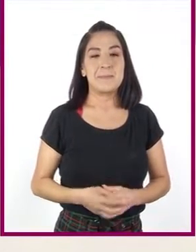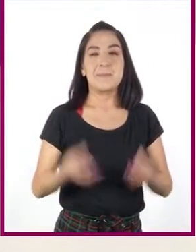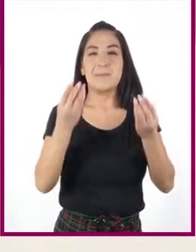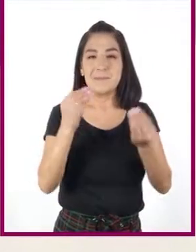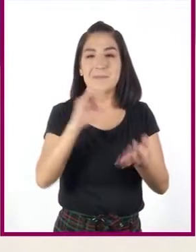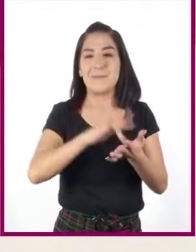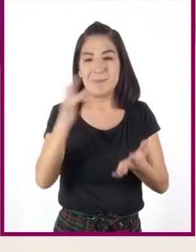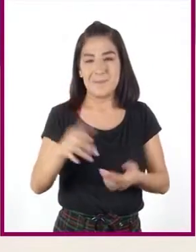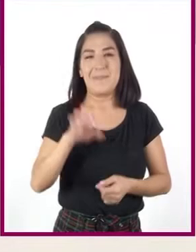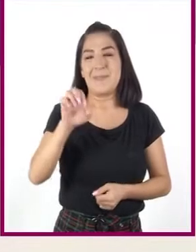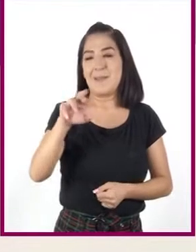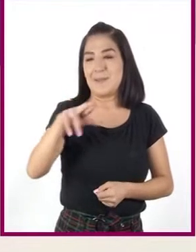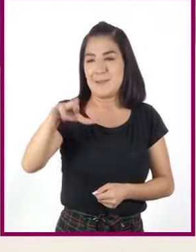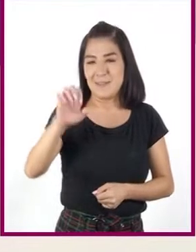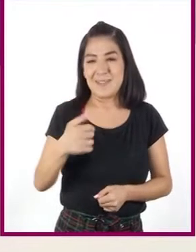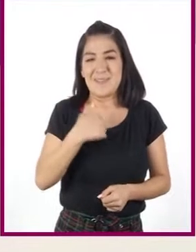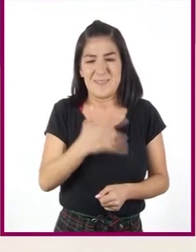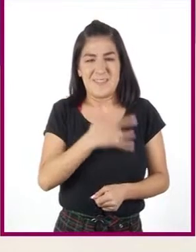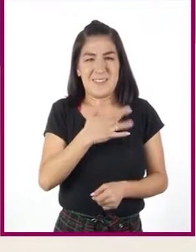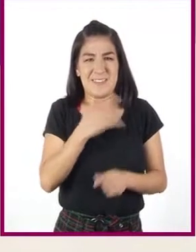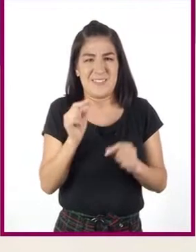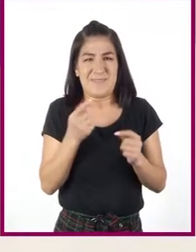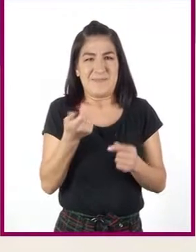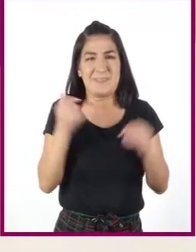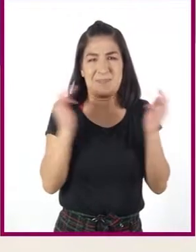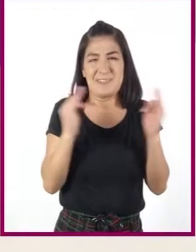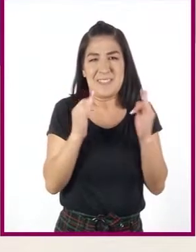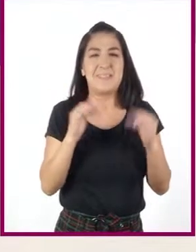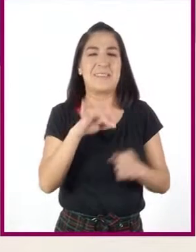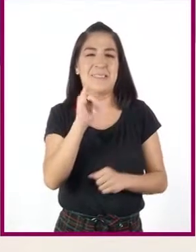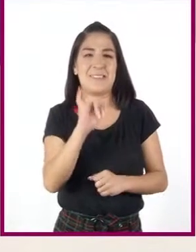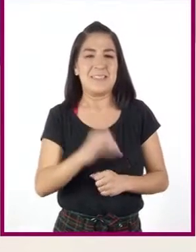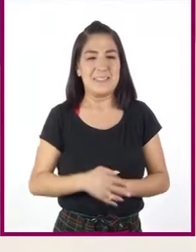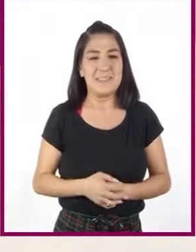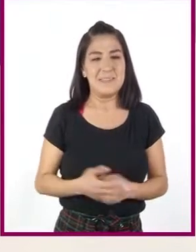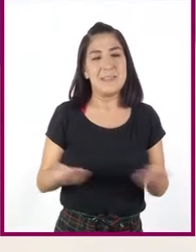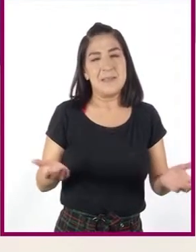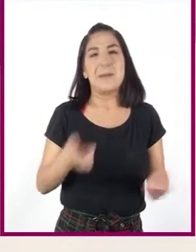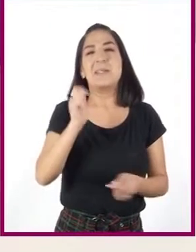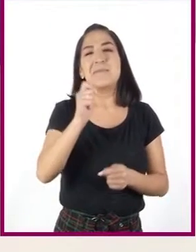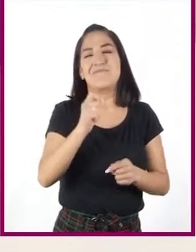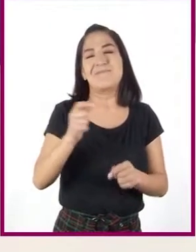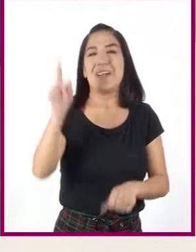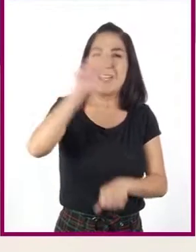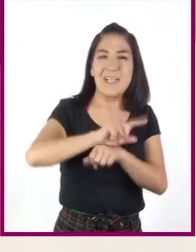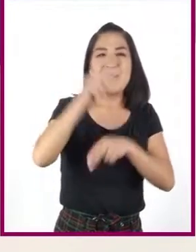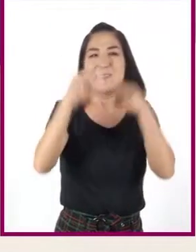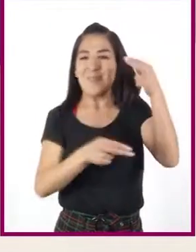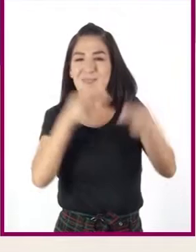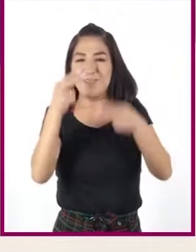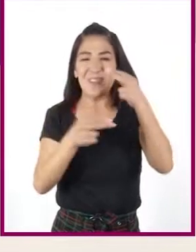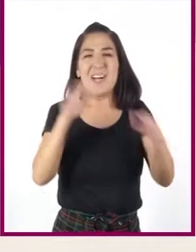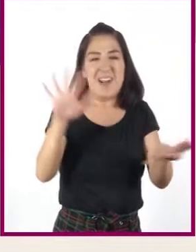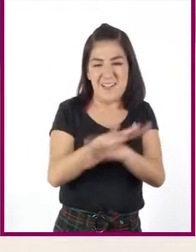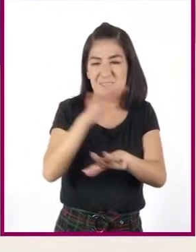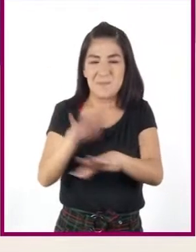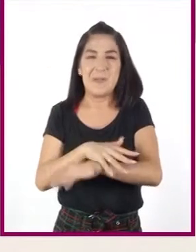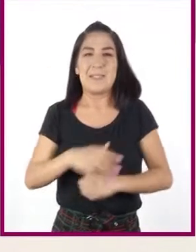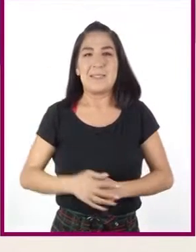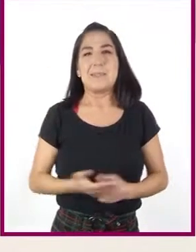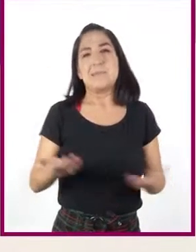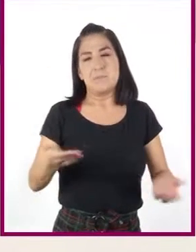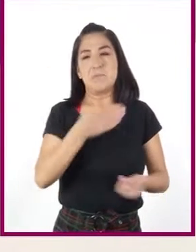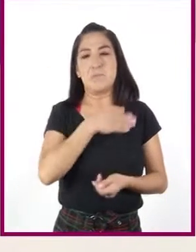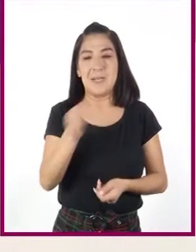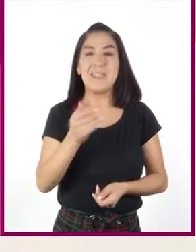Muchas gracias, Enrique. Yo siento un poco de frío, ¿tú no? Sí, un poco. Es por el clima, que es muy cambiante. Bueno,